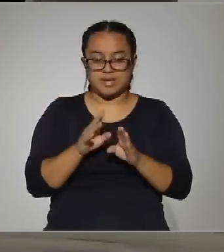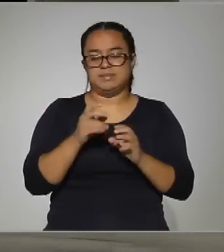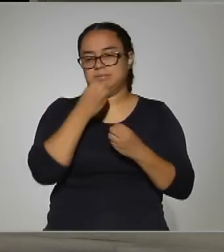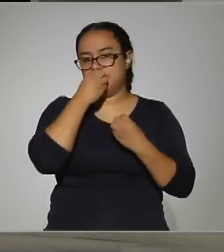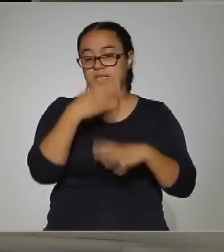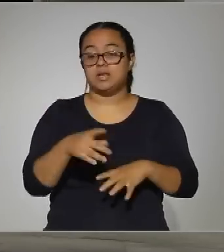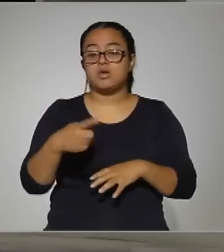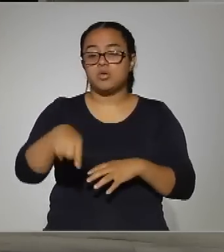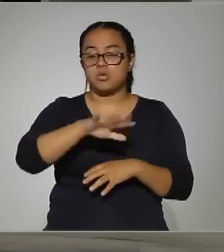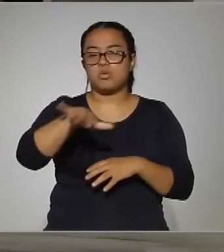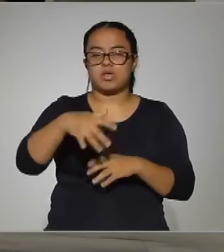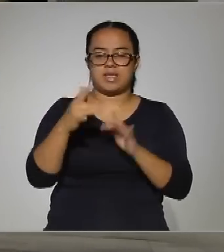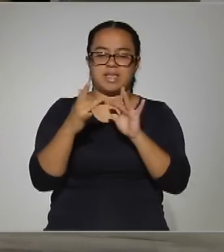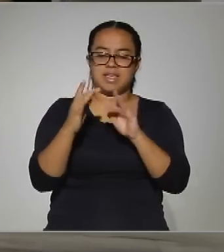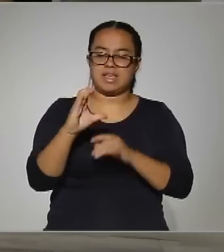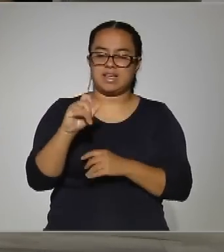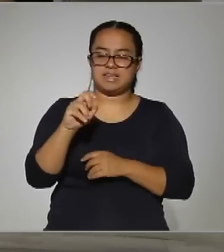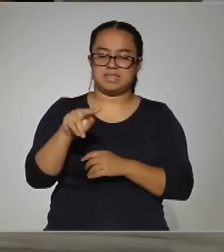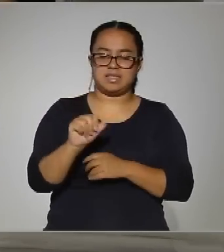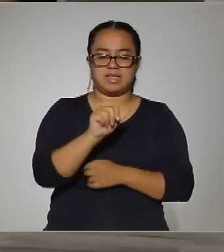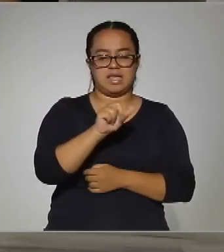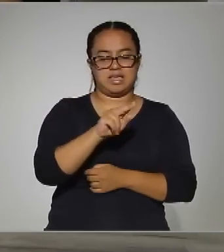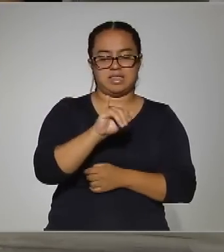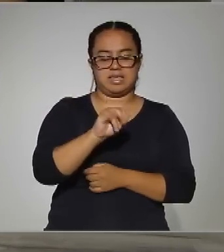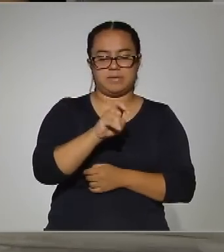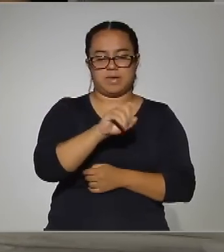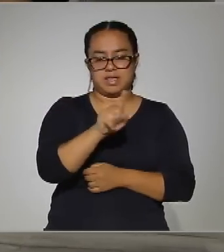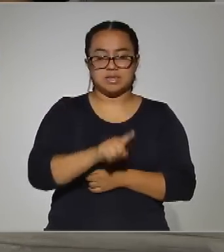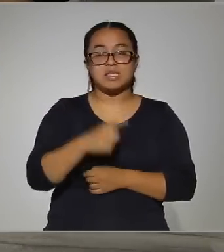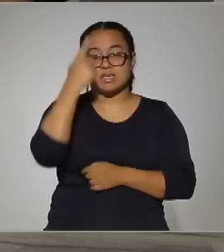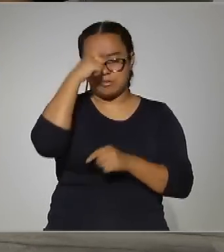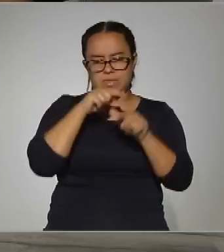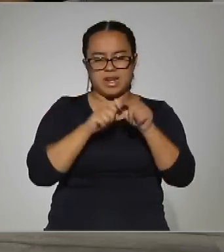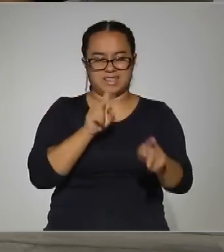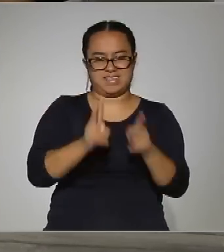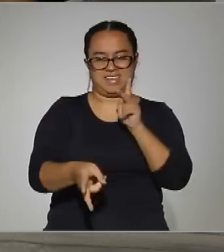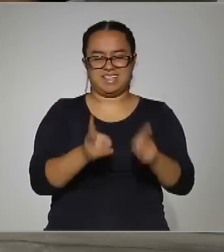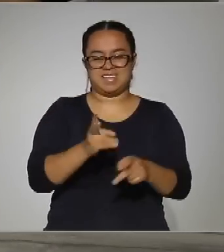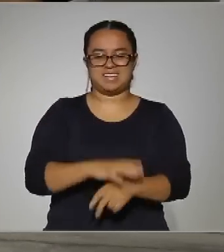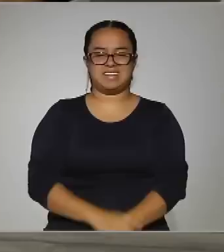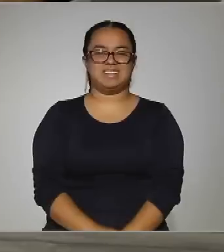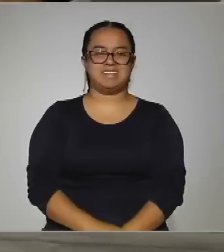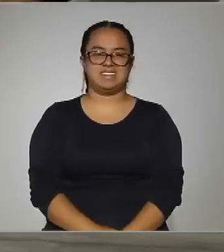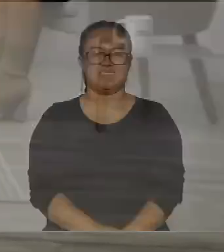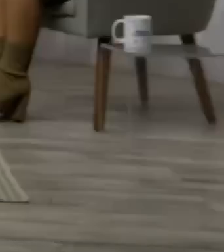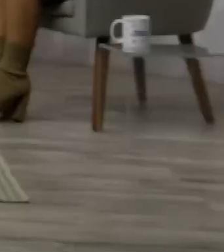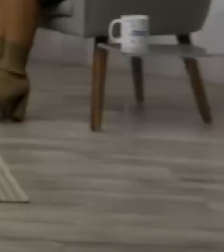Por favor, búsquenos en redes, Cristina Jauregui y Anaí Vázquez, para que sigamos platicando con ustedes.